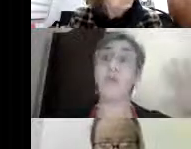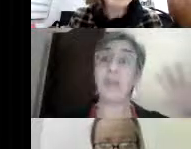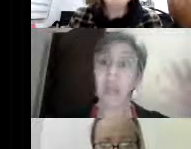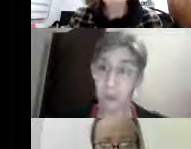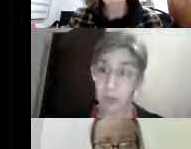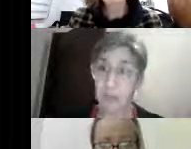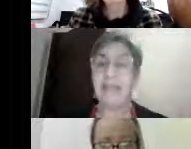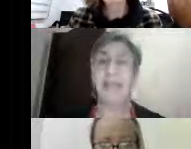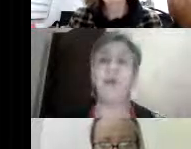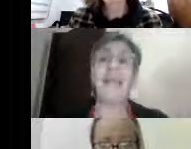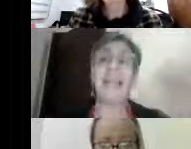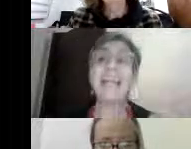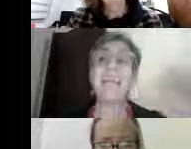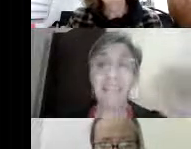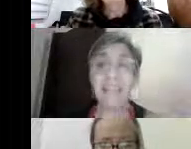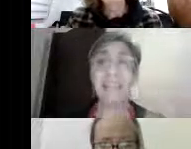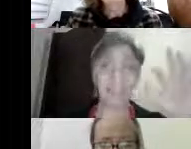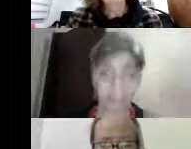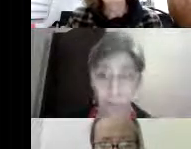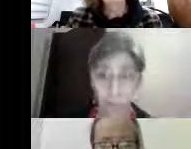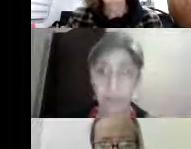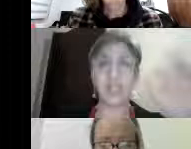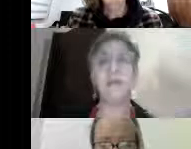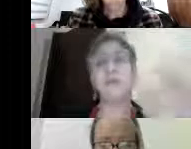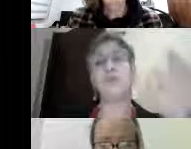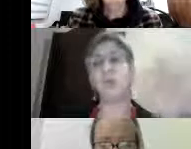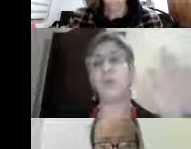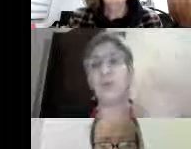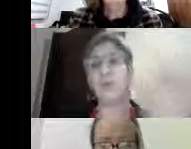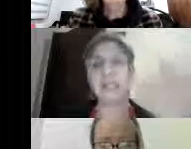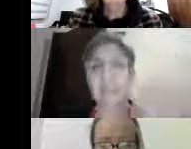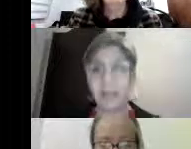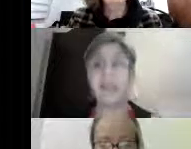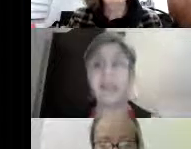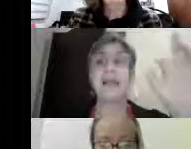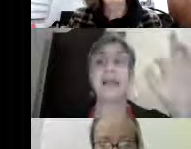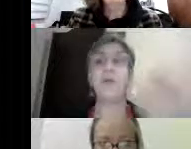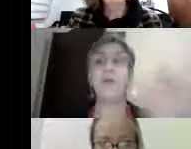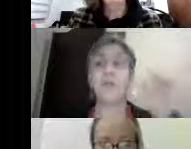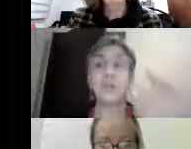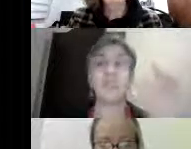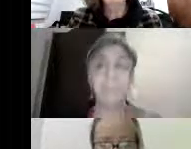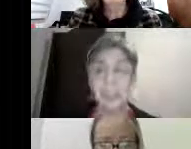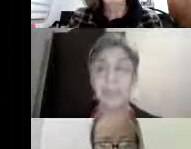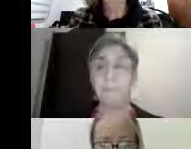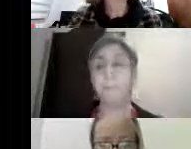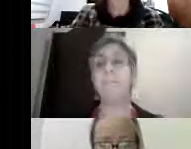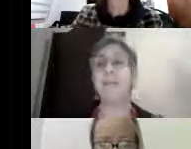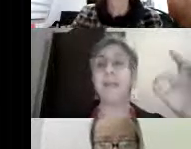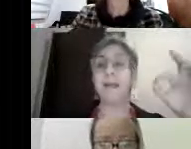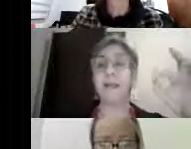que demostraron que con la carga viral indetectable, o sea, el virus no circulando en la sangre, el virus no se